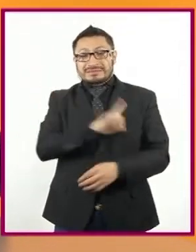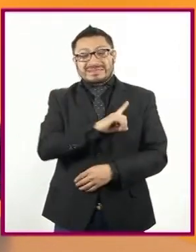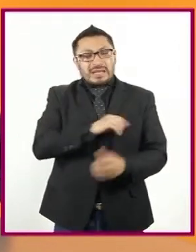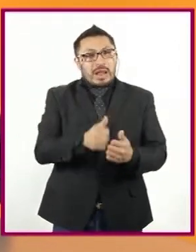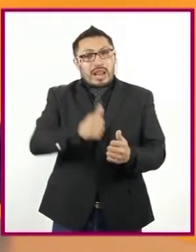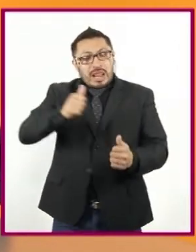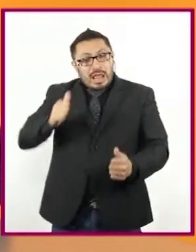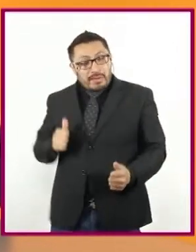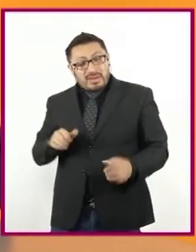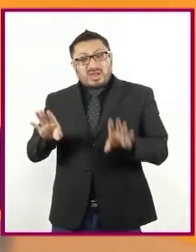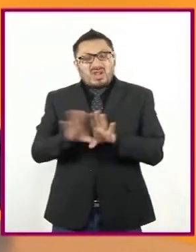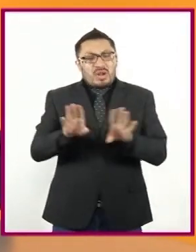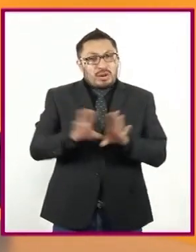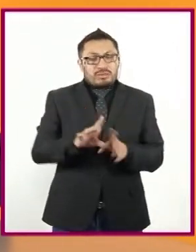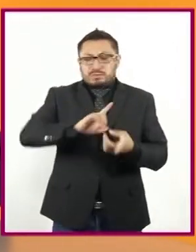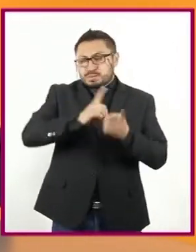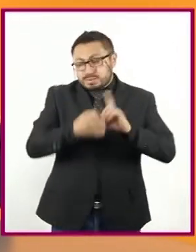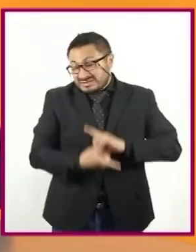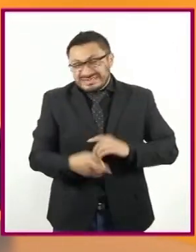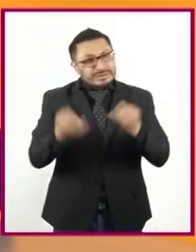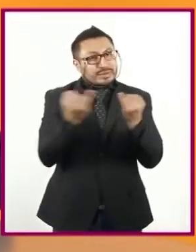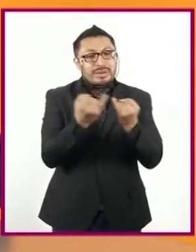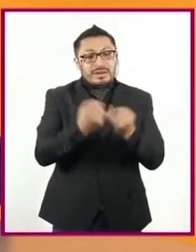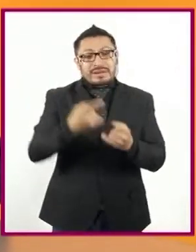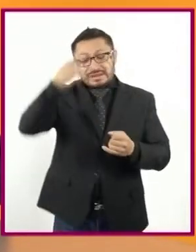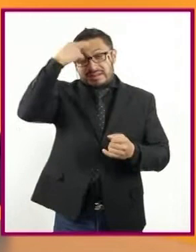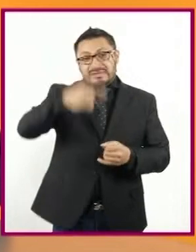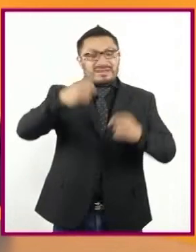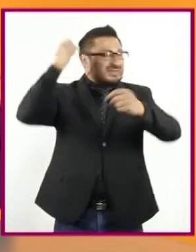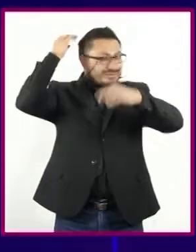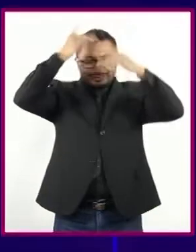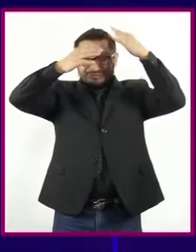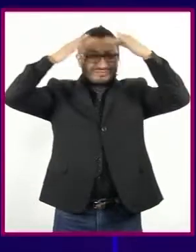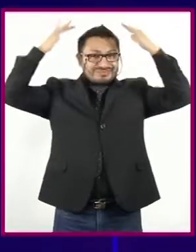esta pandemia como detonador de la creatividad e imaginación.